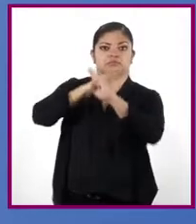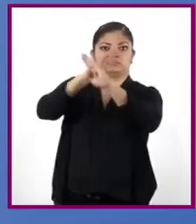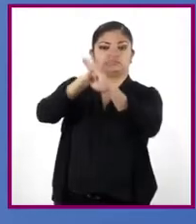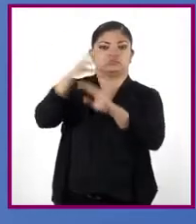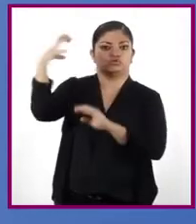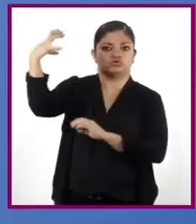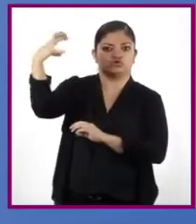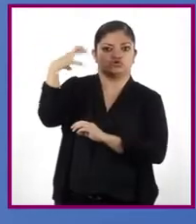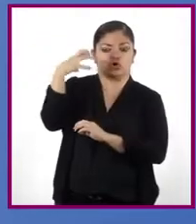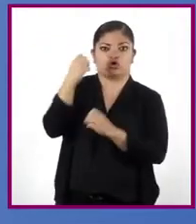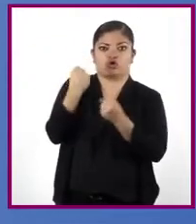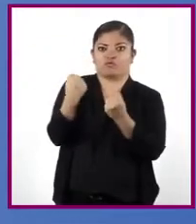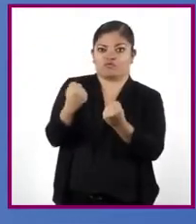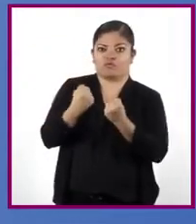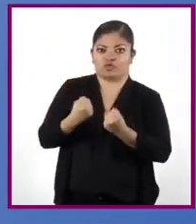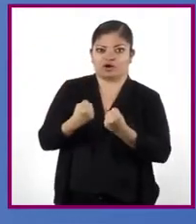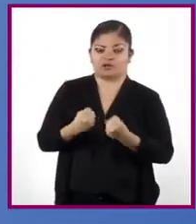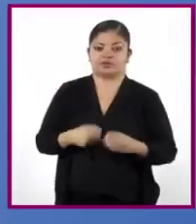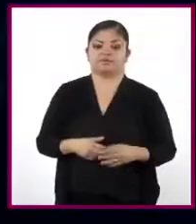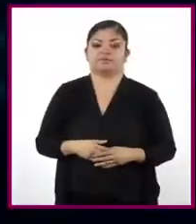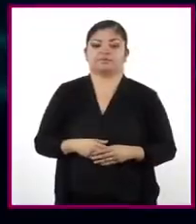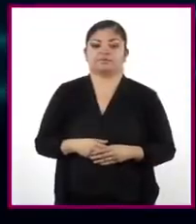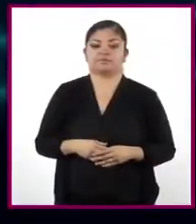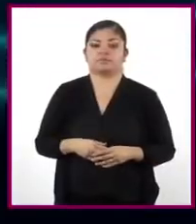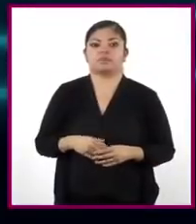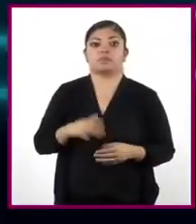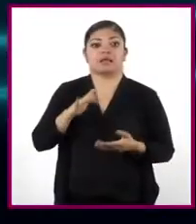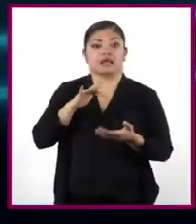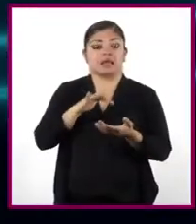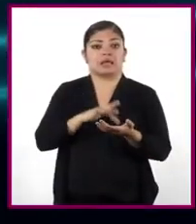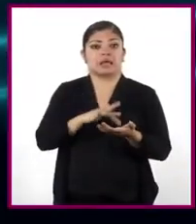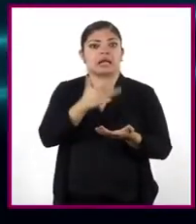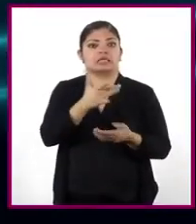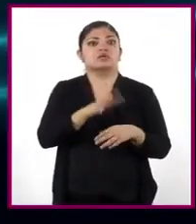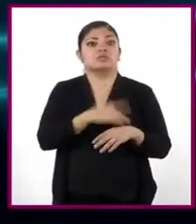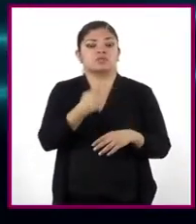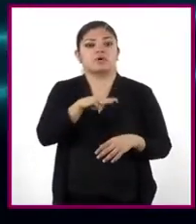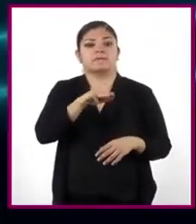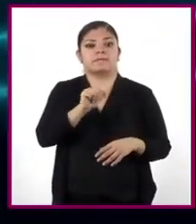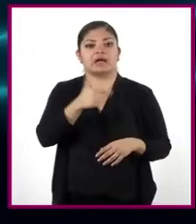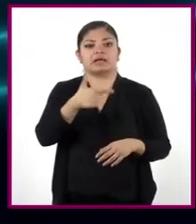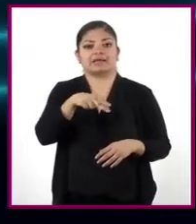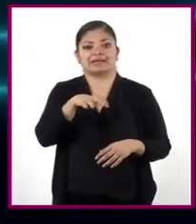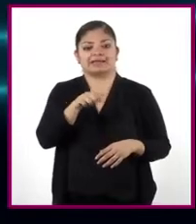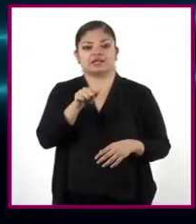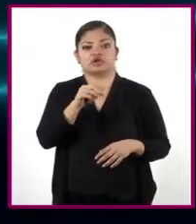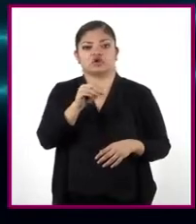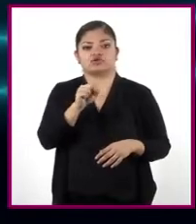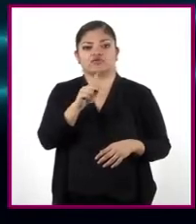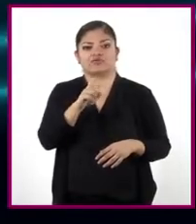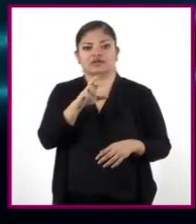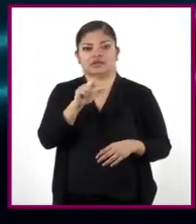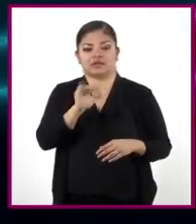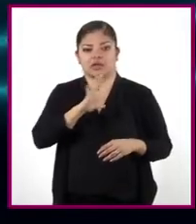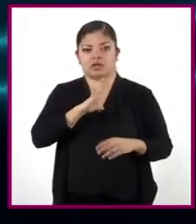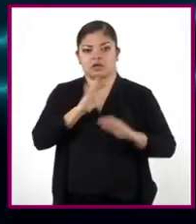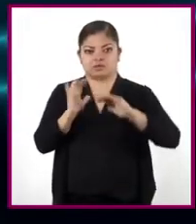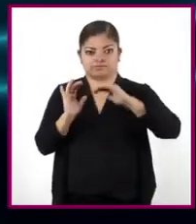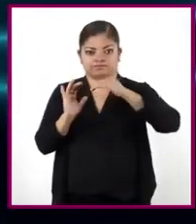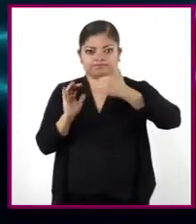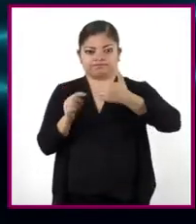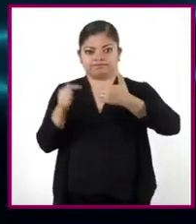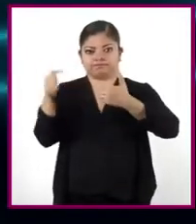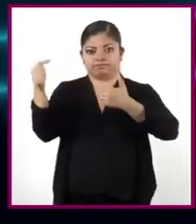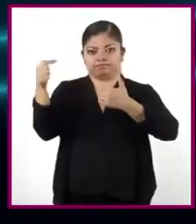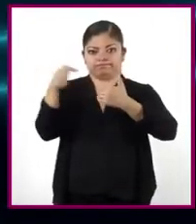radiación electromagnética. Esto es gracias a la magnetosfera, una capa formada por la interacción del campo